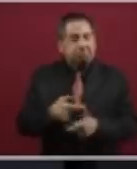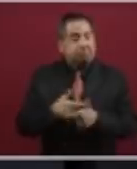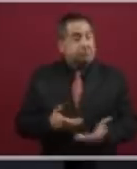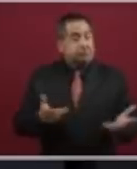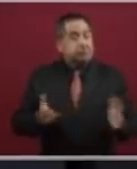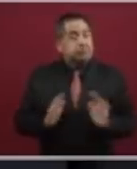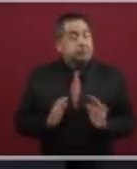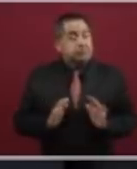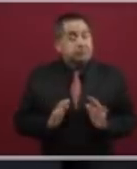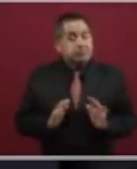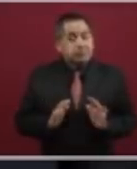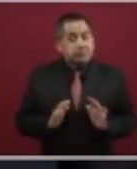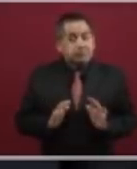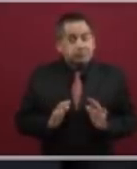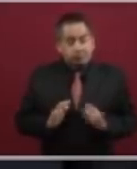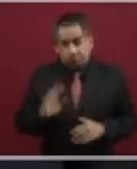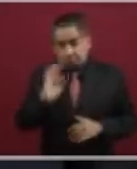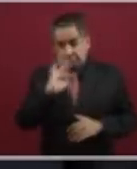Pero si no se hubiese